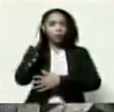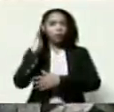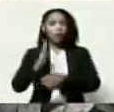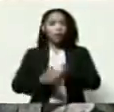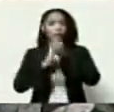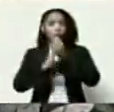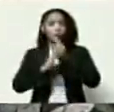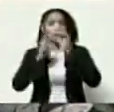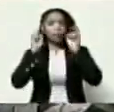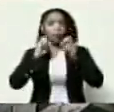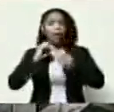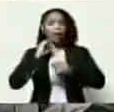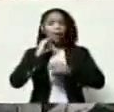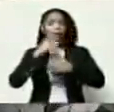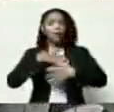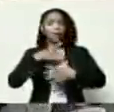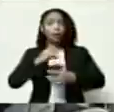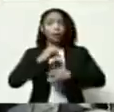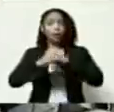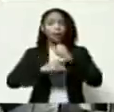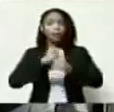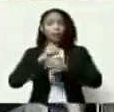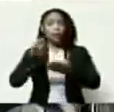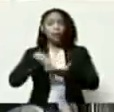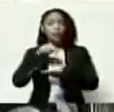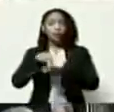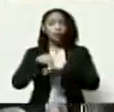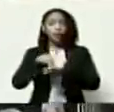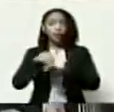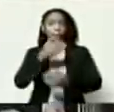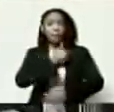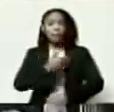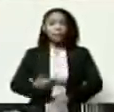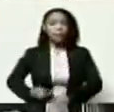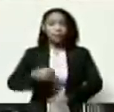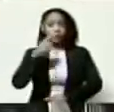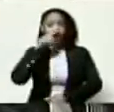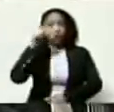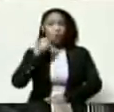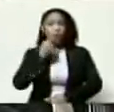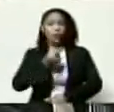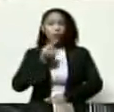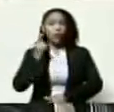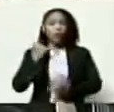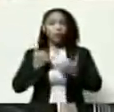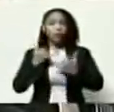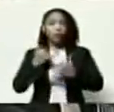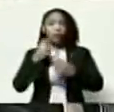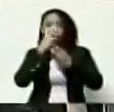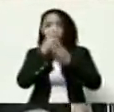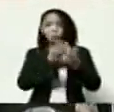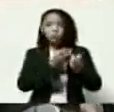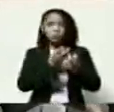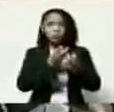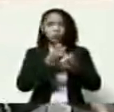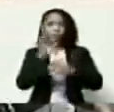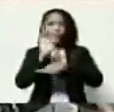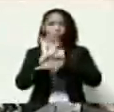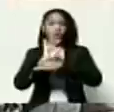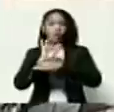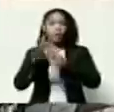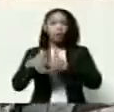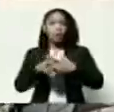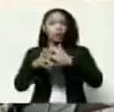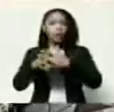de interés nacional e internacional. Recientemente el presidente de la República, Nicolás Maduro, informó la visita de funcionarios estadounidenses al Palacio